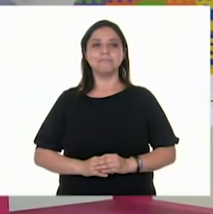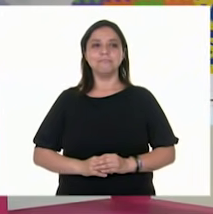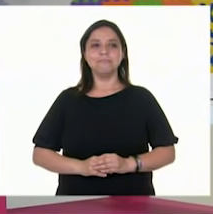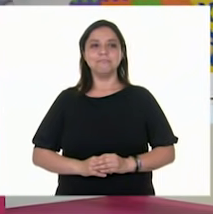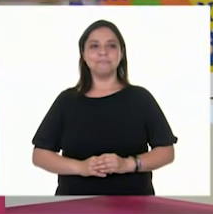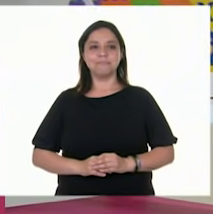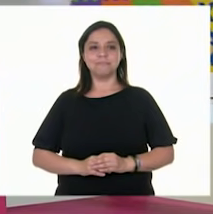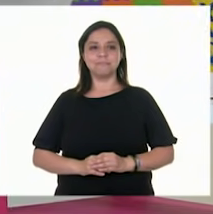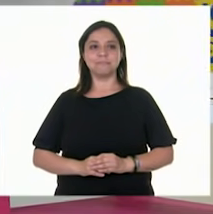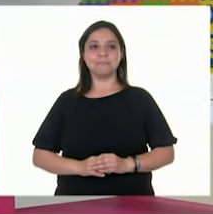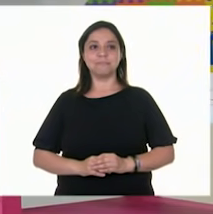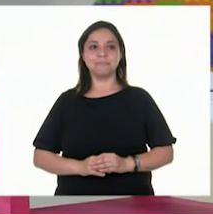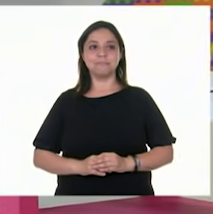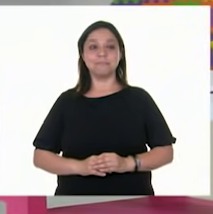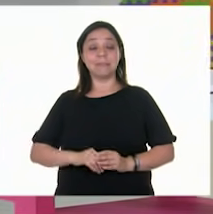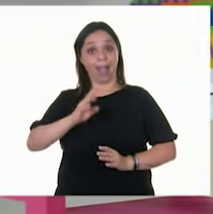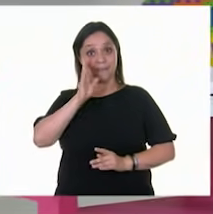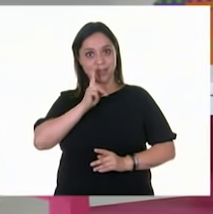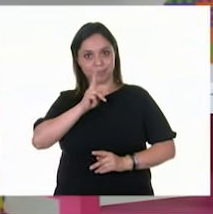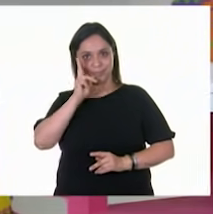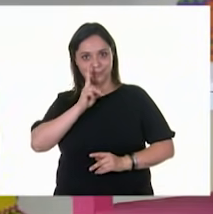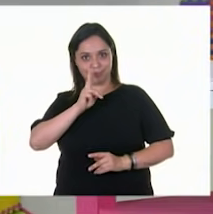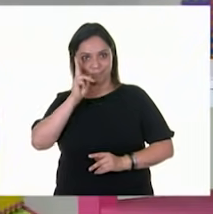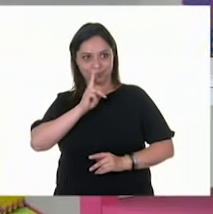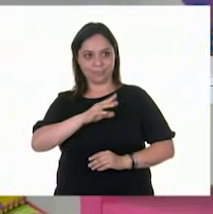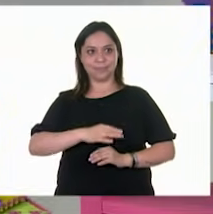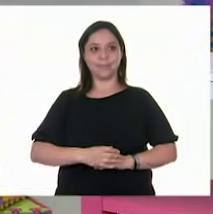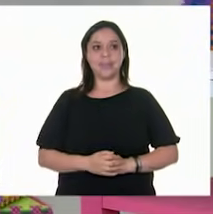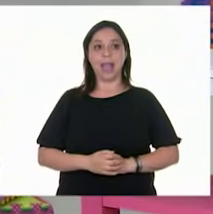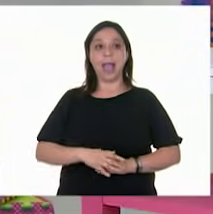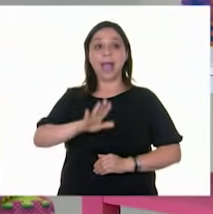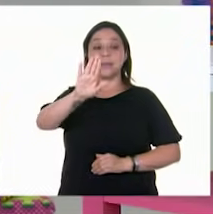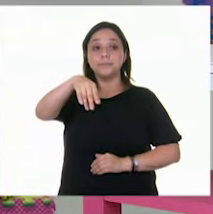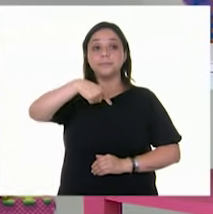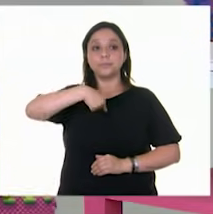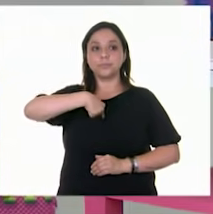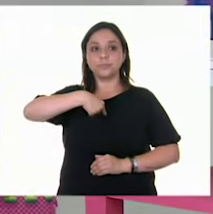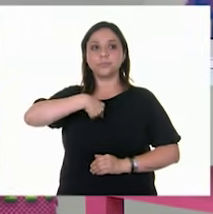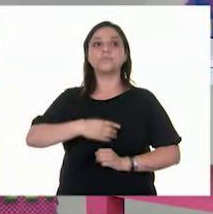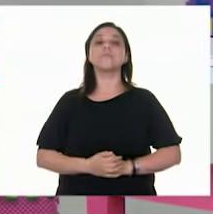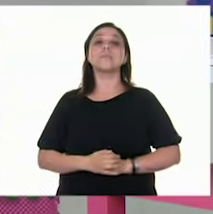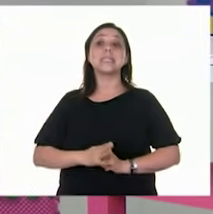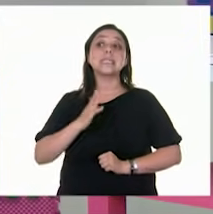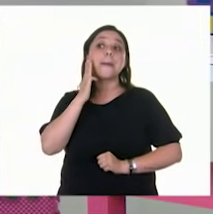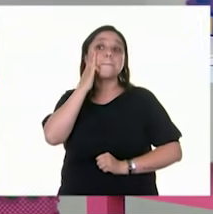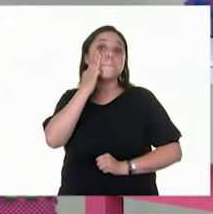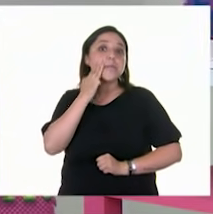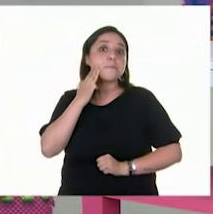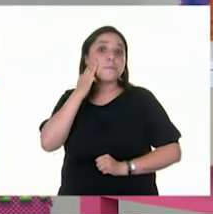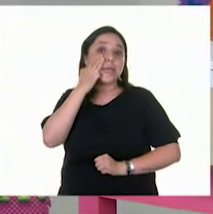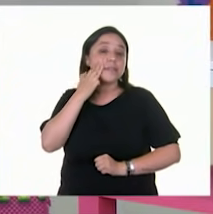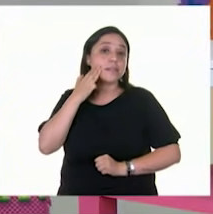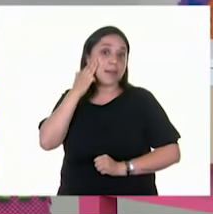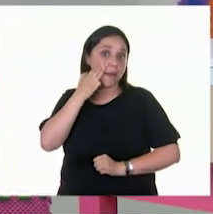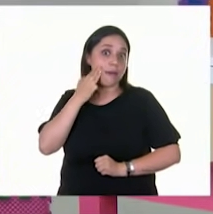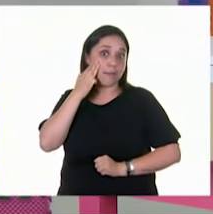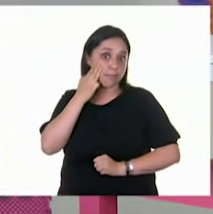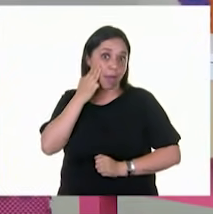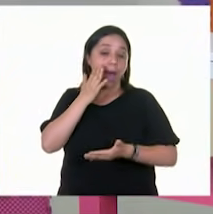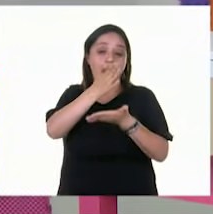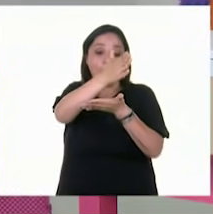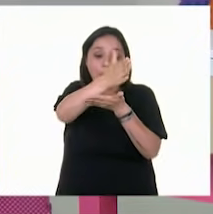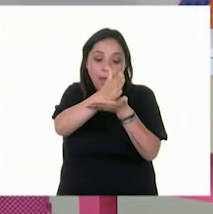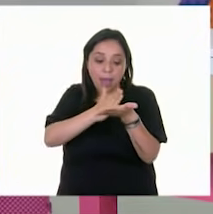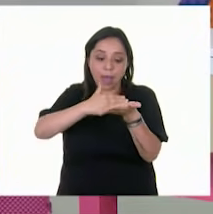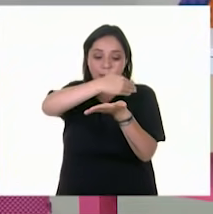Ay, ay, ay. A ver. Le di un cuarto de mi